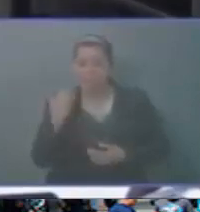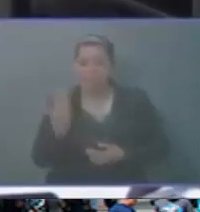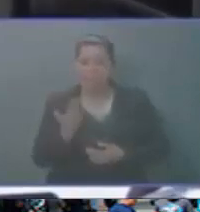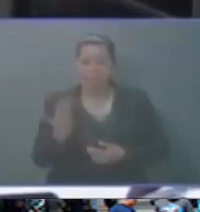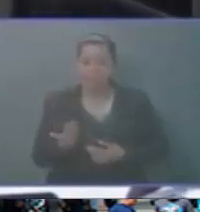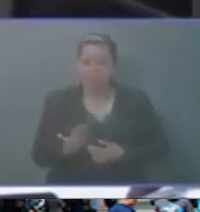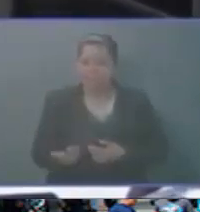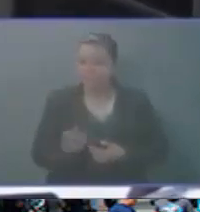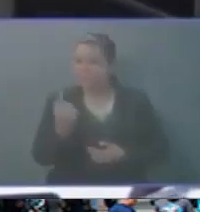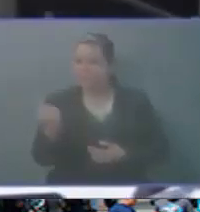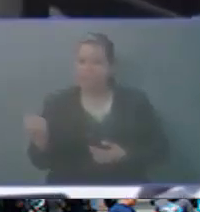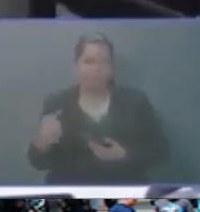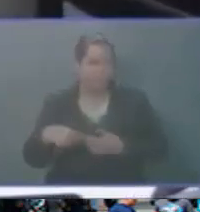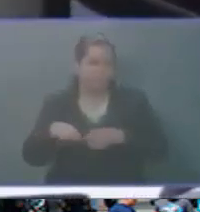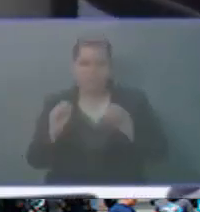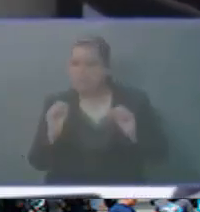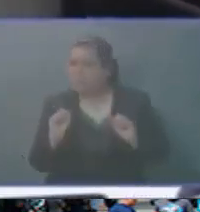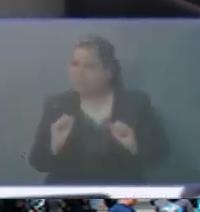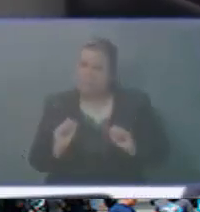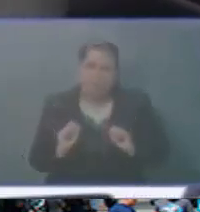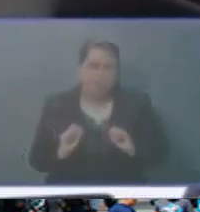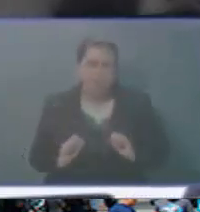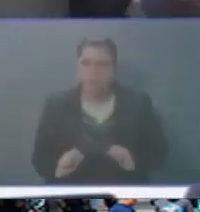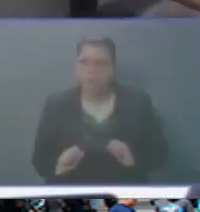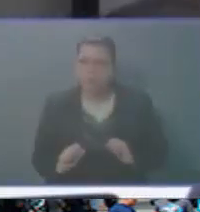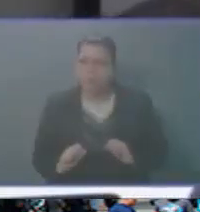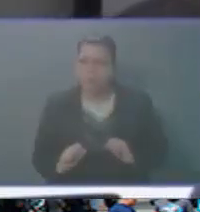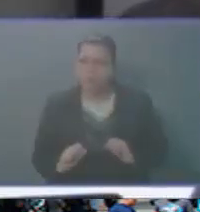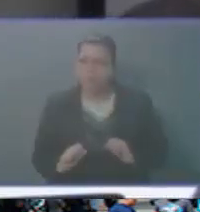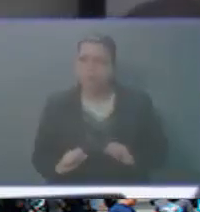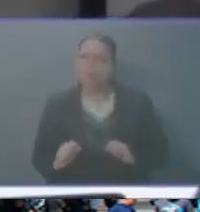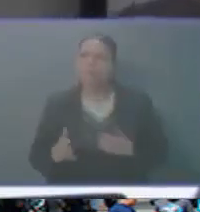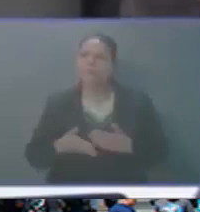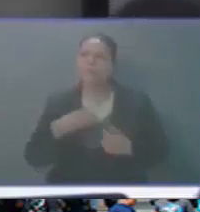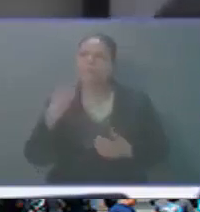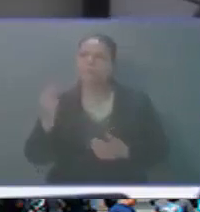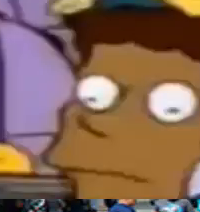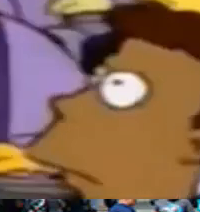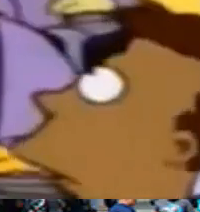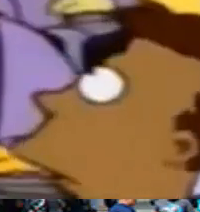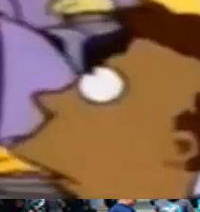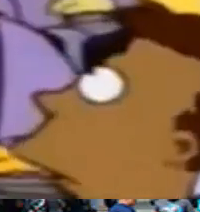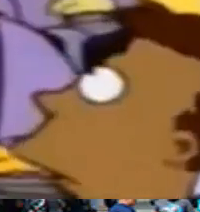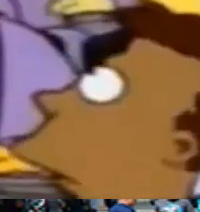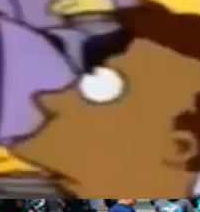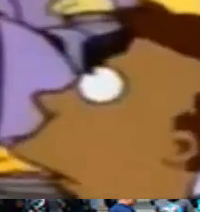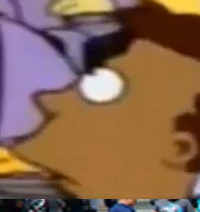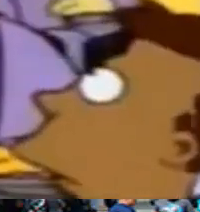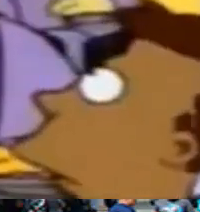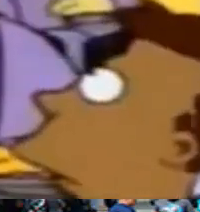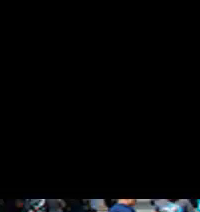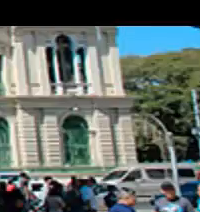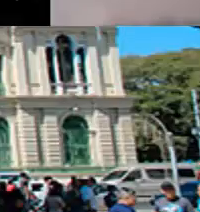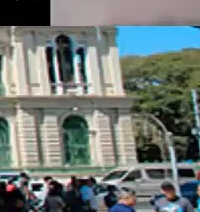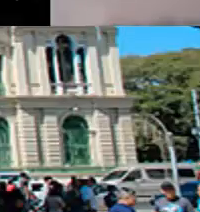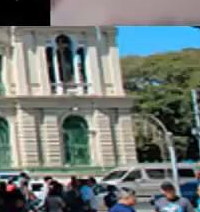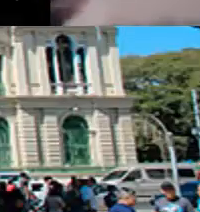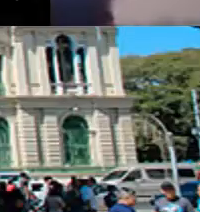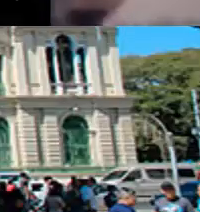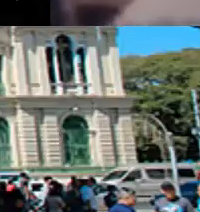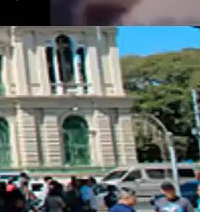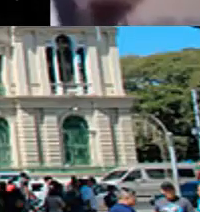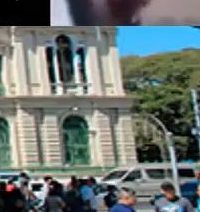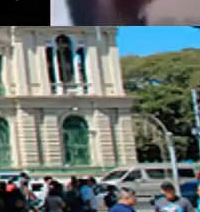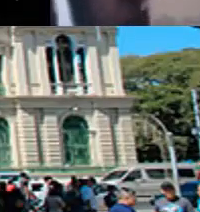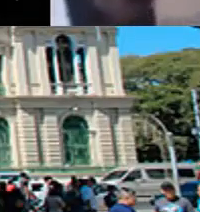y los incapaces pero más fácil que pueden hacer es echarle la culpa y como olvidar